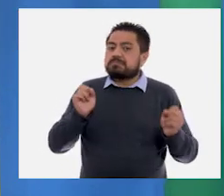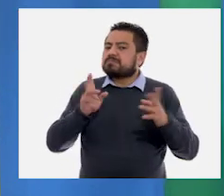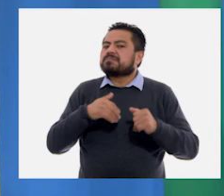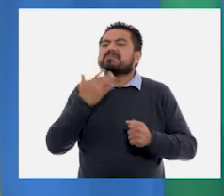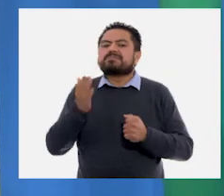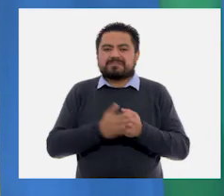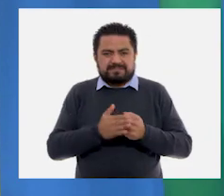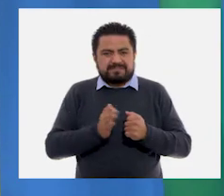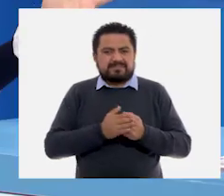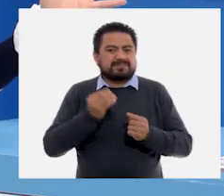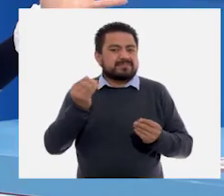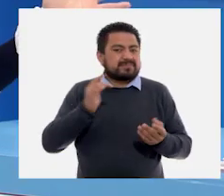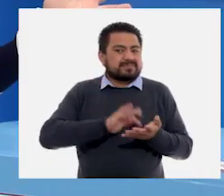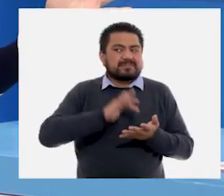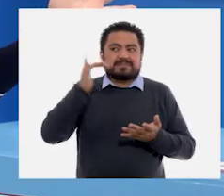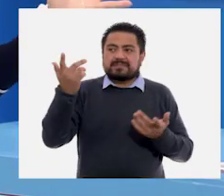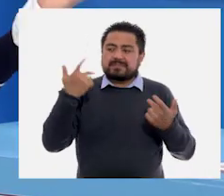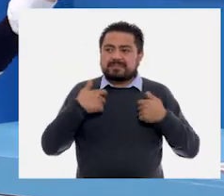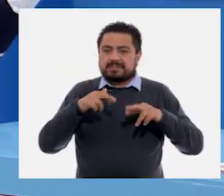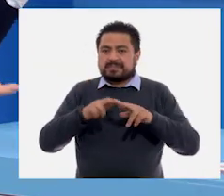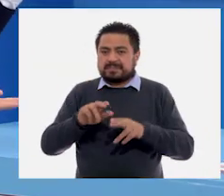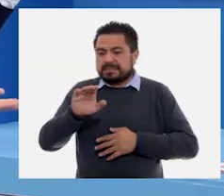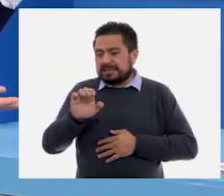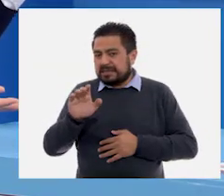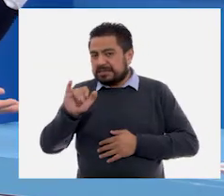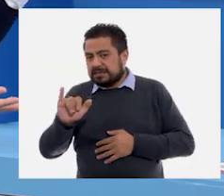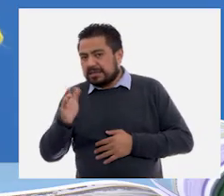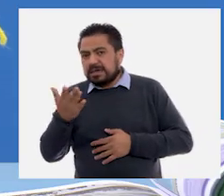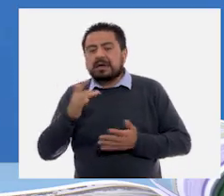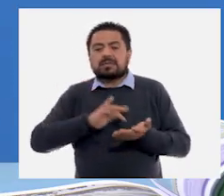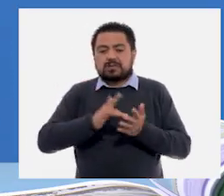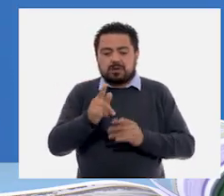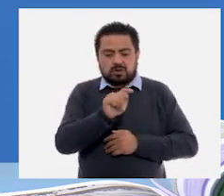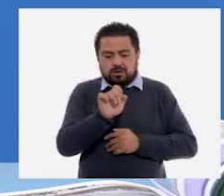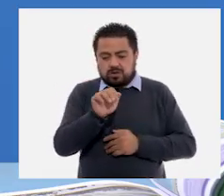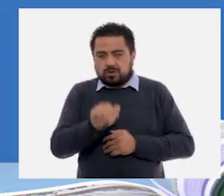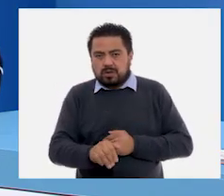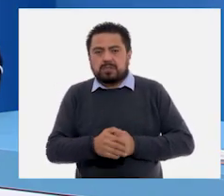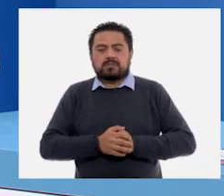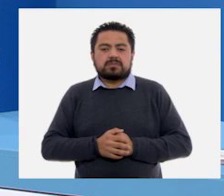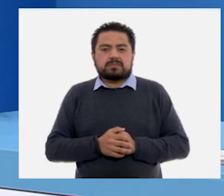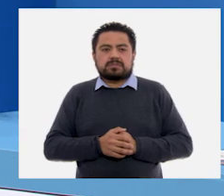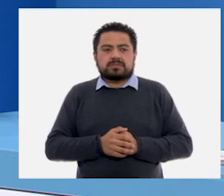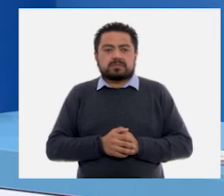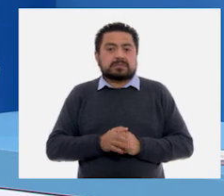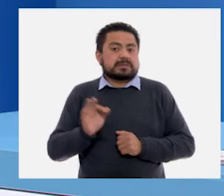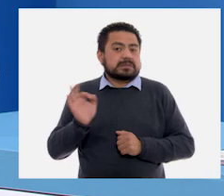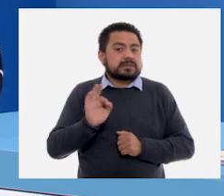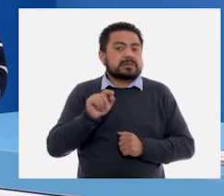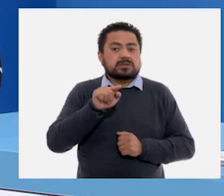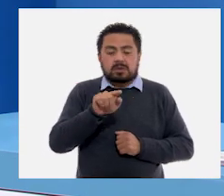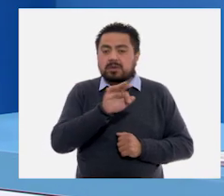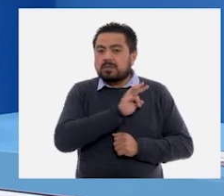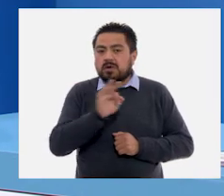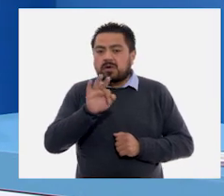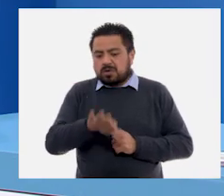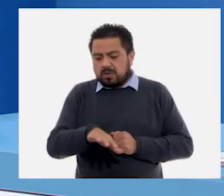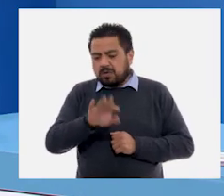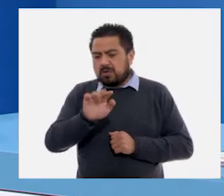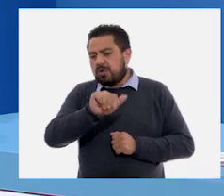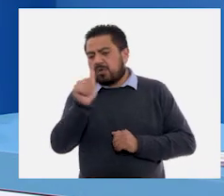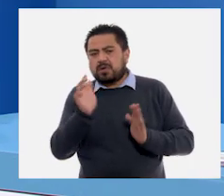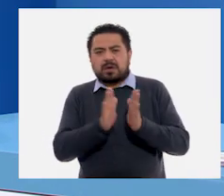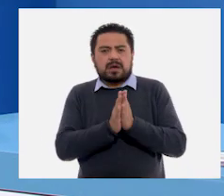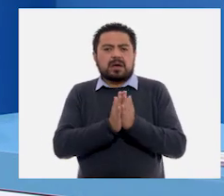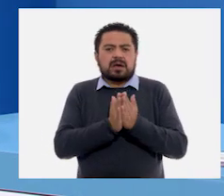la próxima. Muchísimas gracias, maestra Ceci, y muchísimas gracias, Ton. Si te es posible, consulta otros